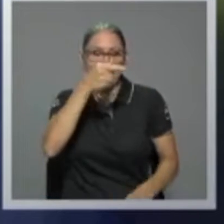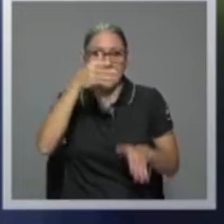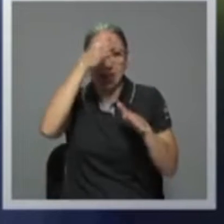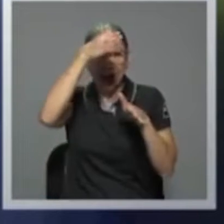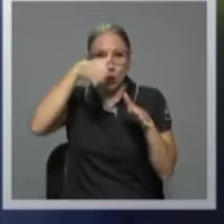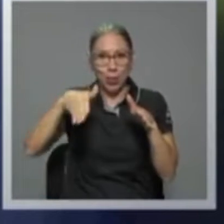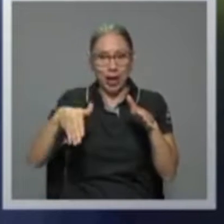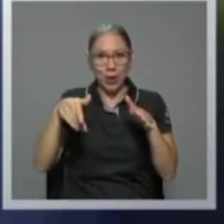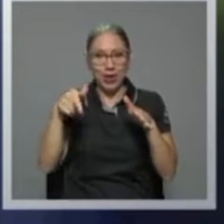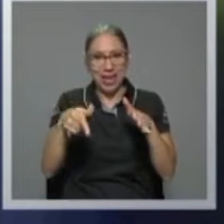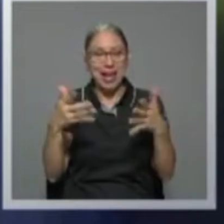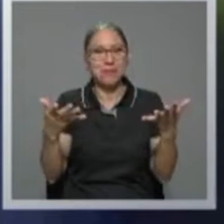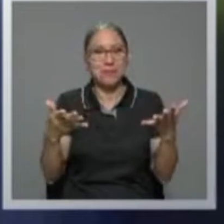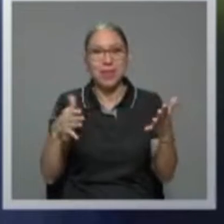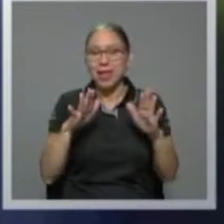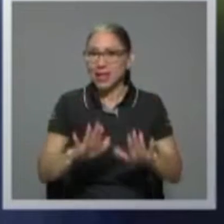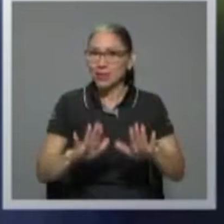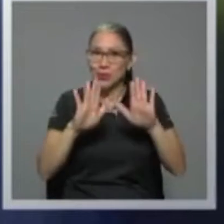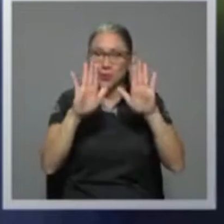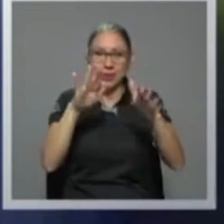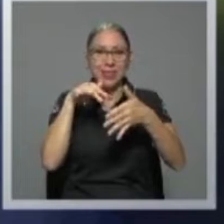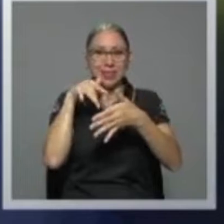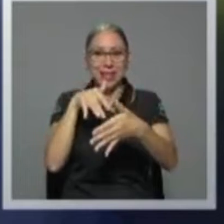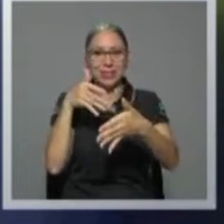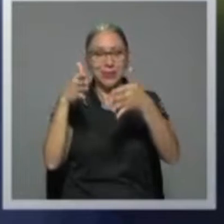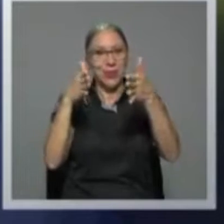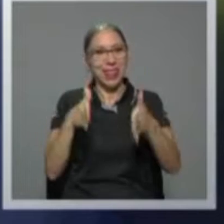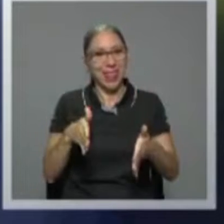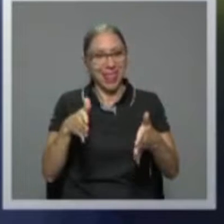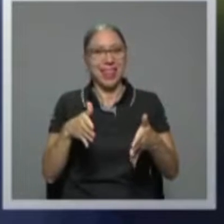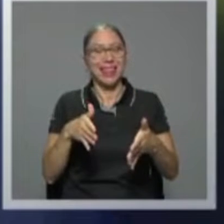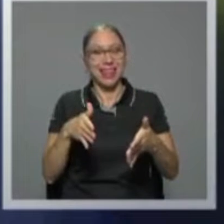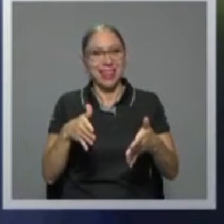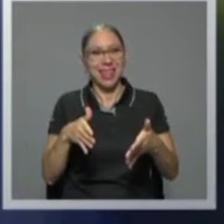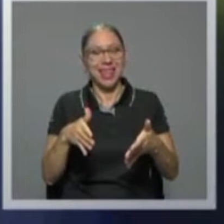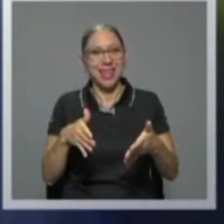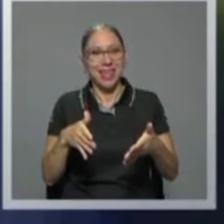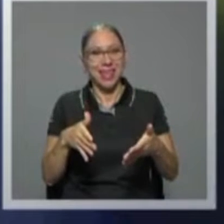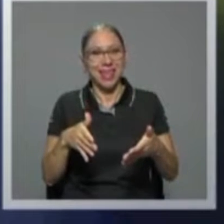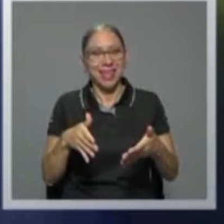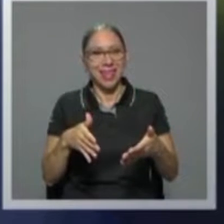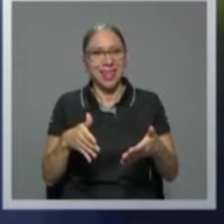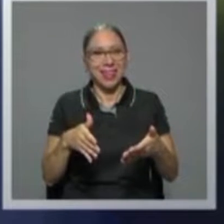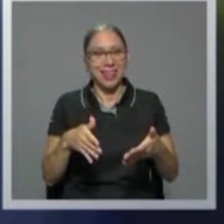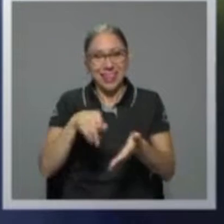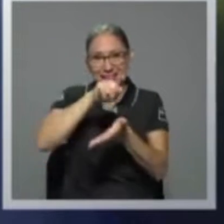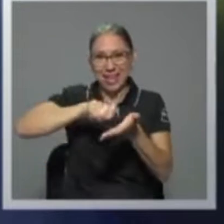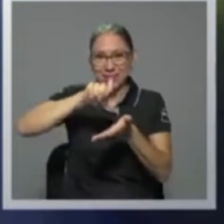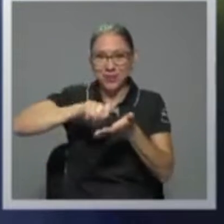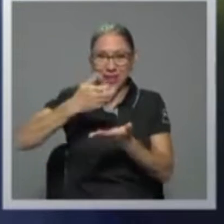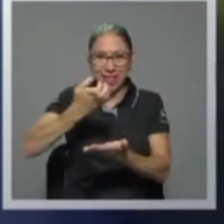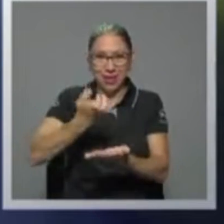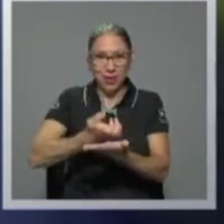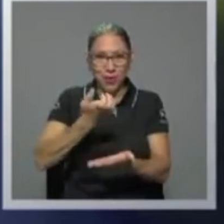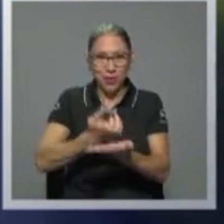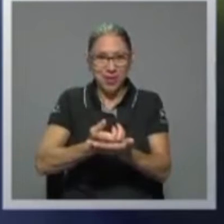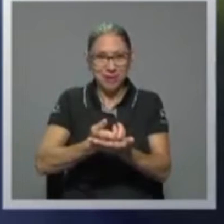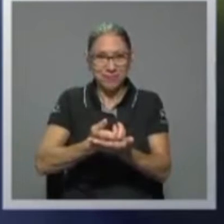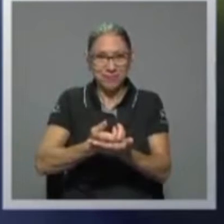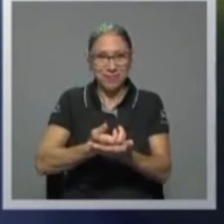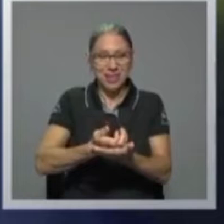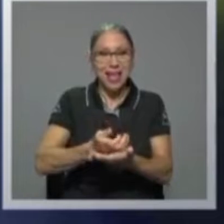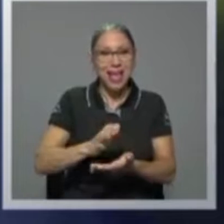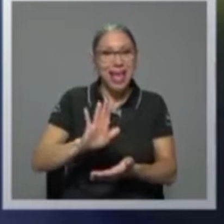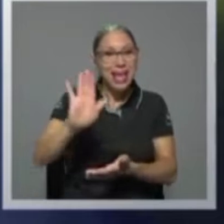República y estupenda estudiante de la Escuela de Economía en sus